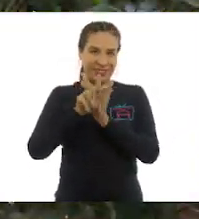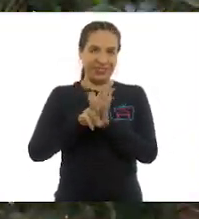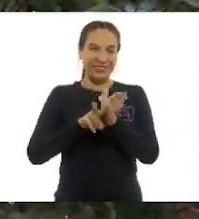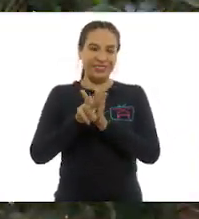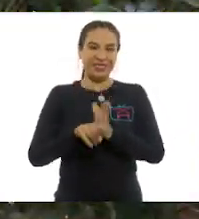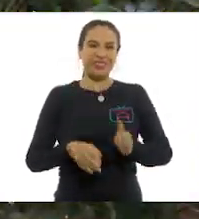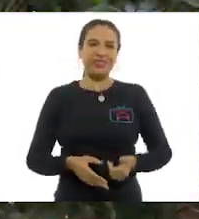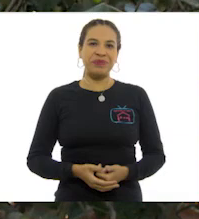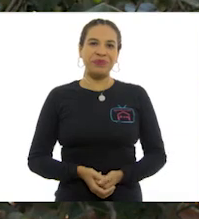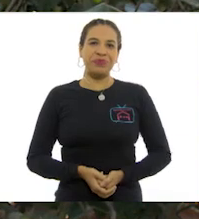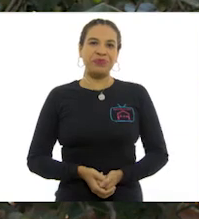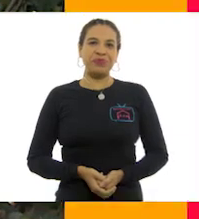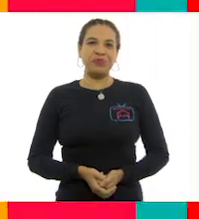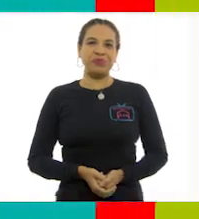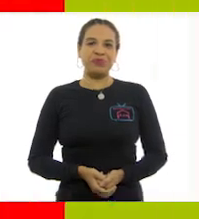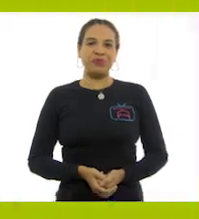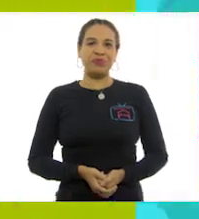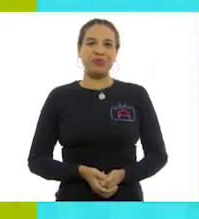video!